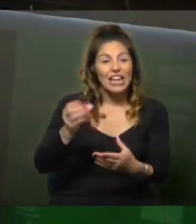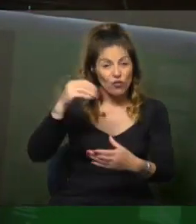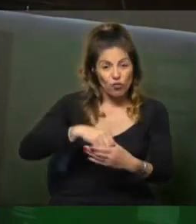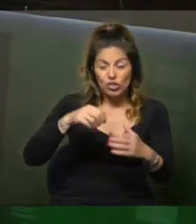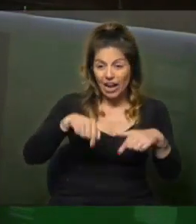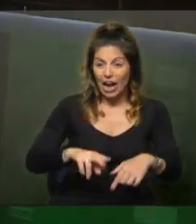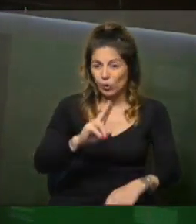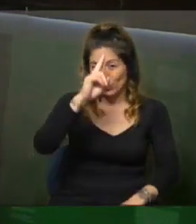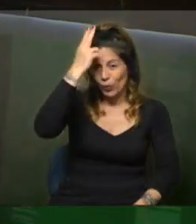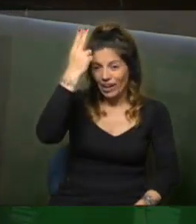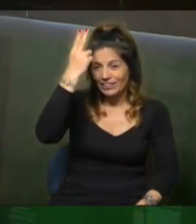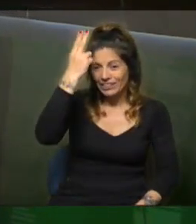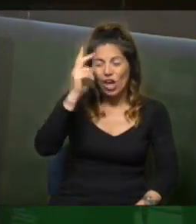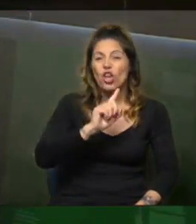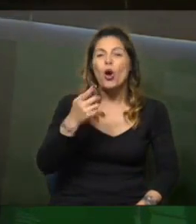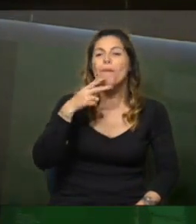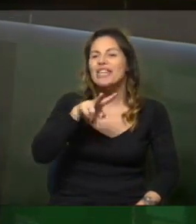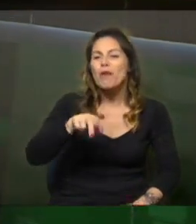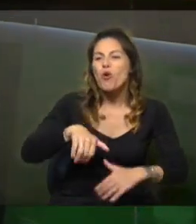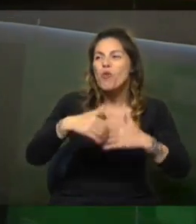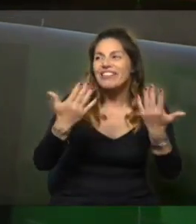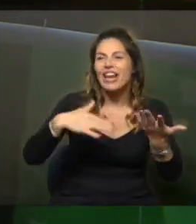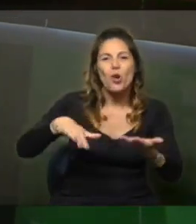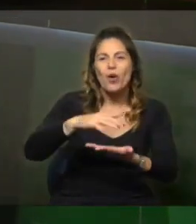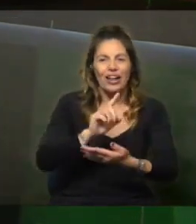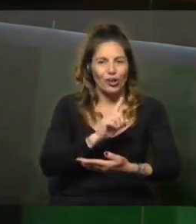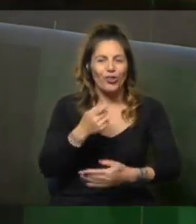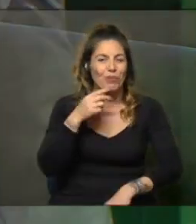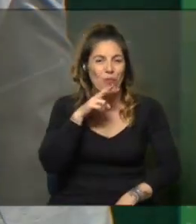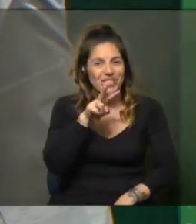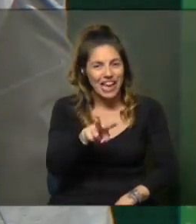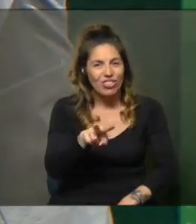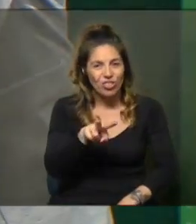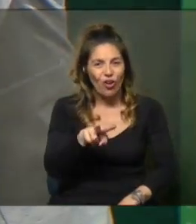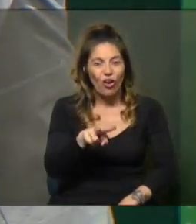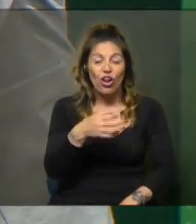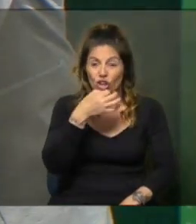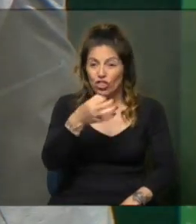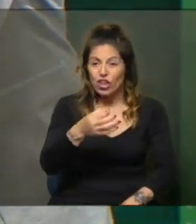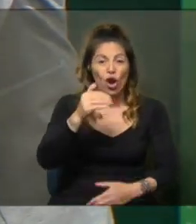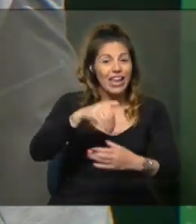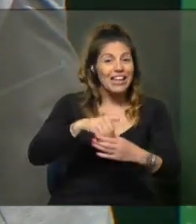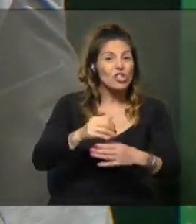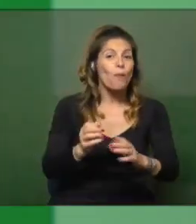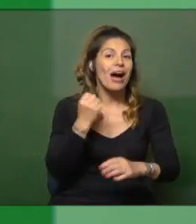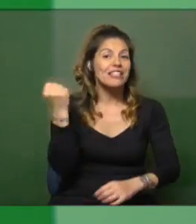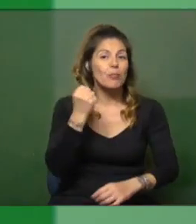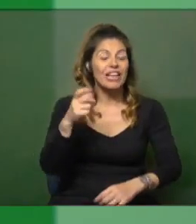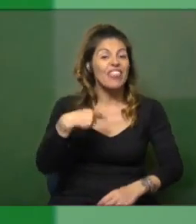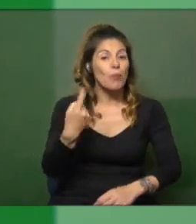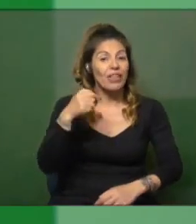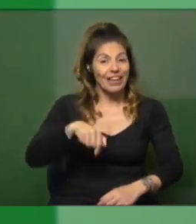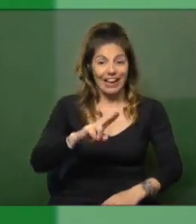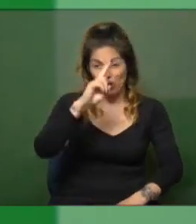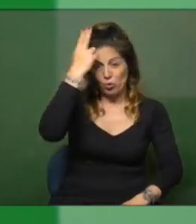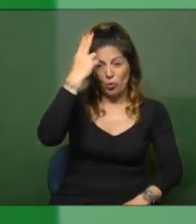Uruguay no entonces no estamos mirando a cualquier lado estamos mirando yo digo la elección más importante después de la nuestra